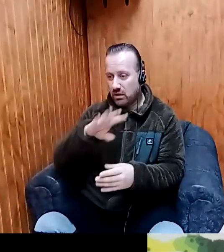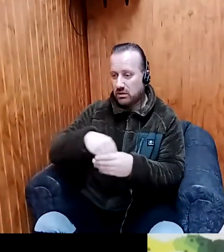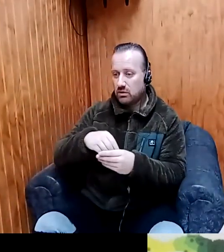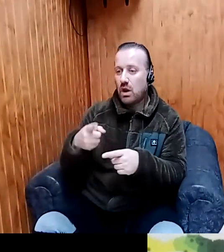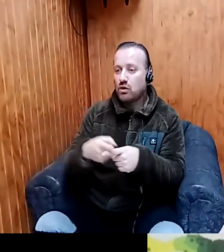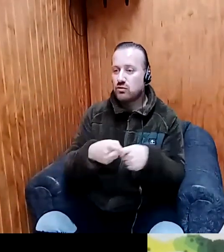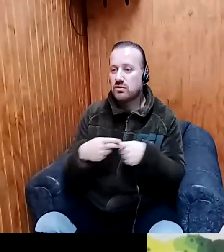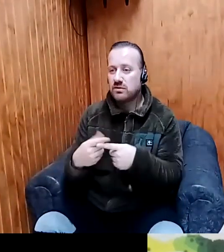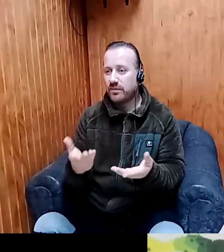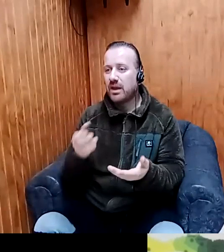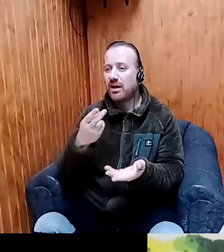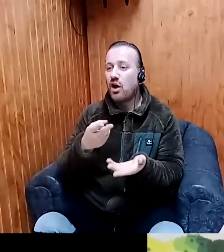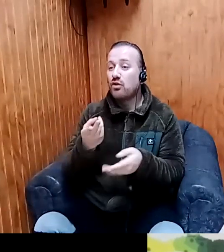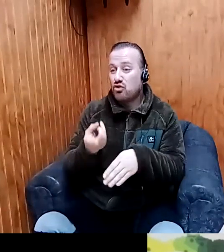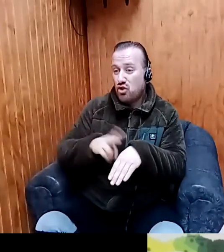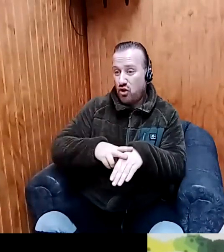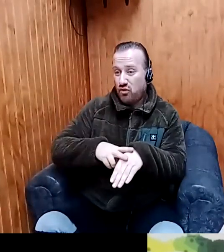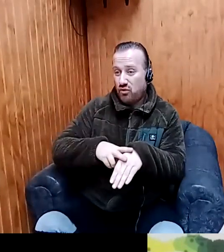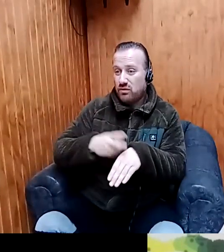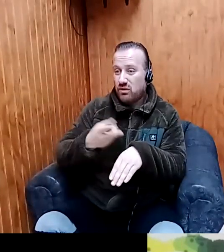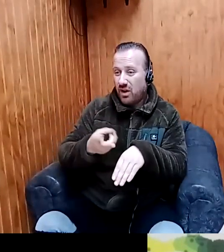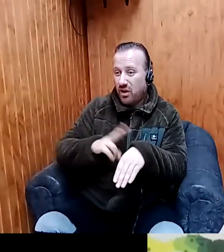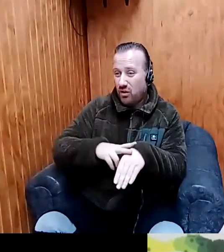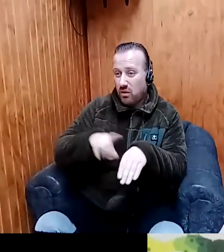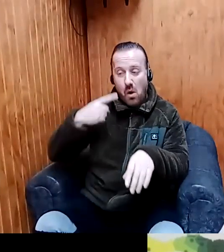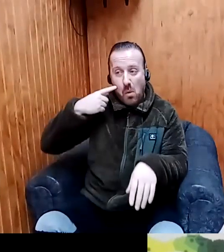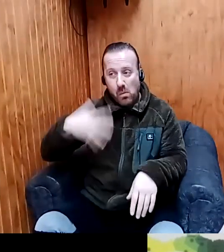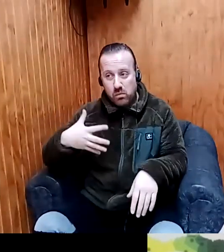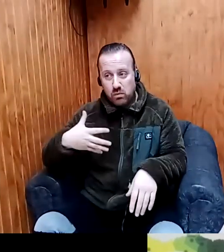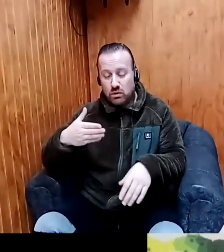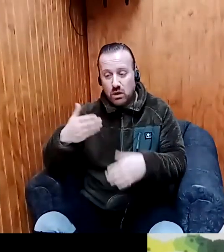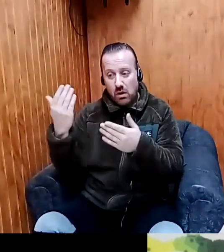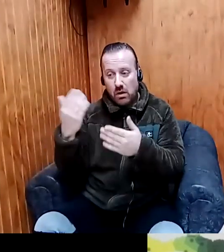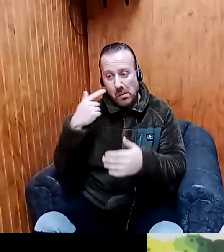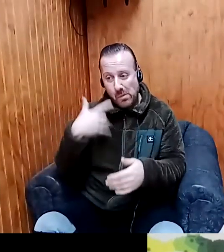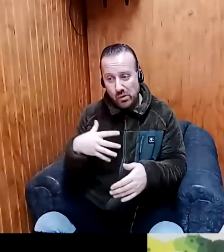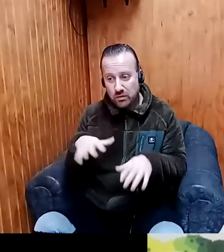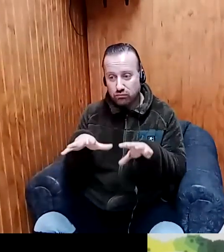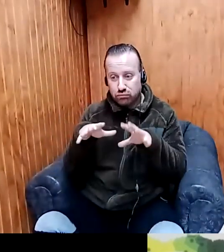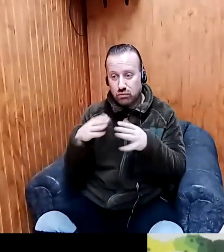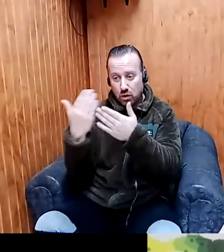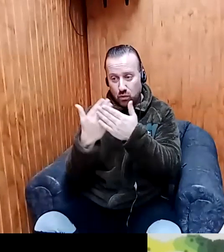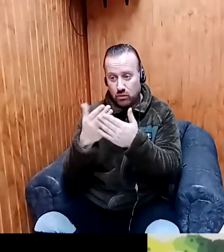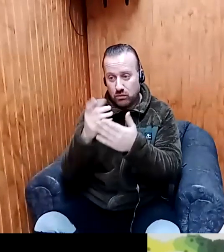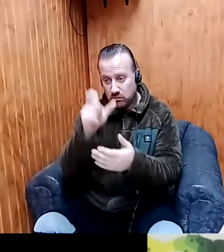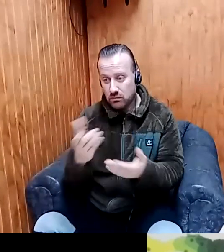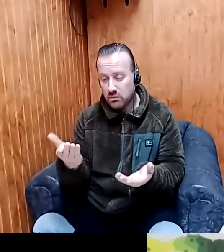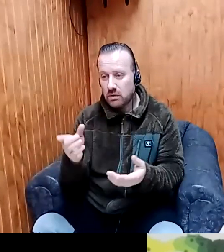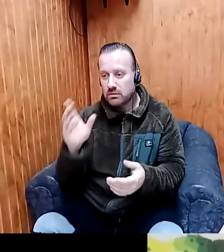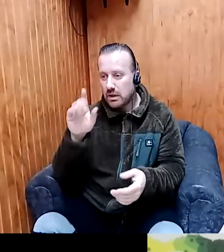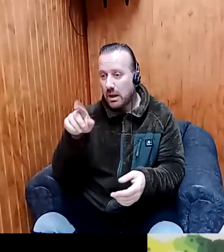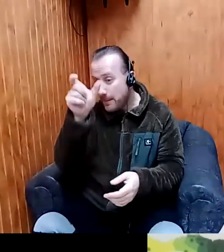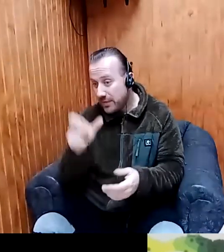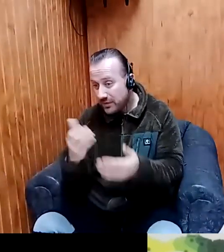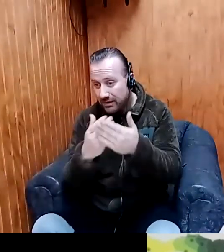doble, digamos, dimensión, relevante para el alumno, pero el relevante para el aprendizaje del alumno, y esto el alumno no lo sabe, porque esto es otro